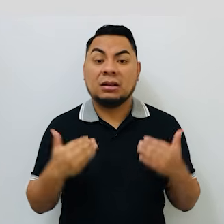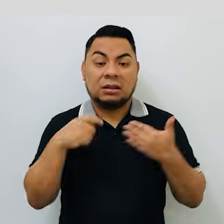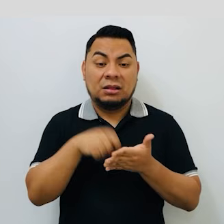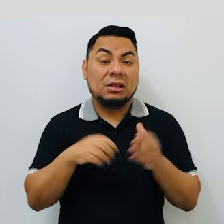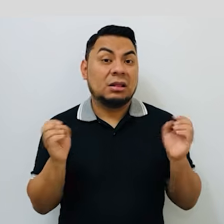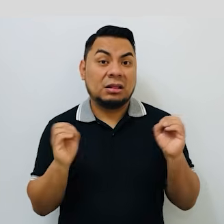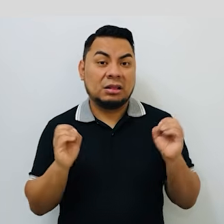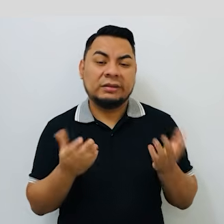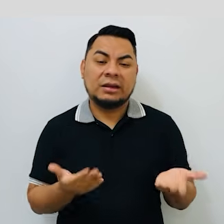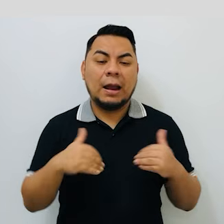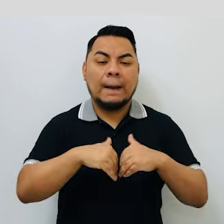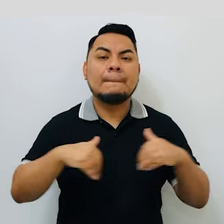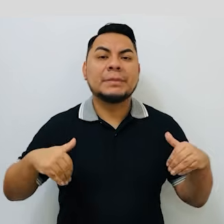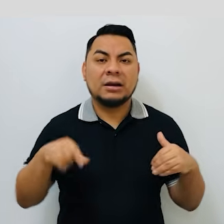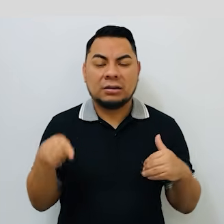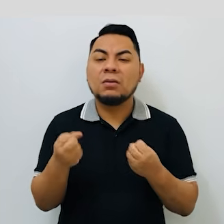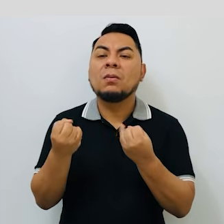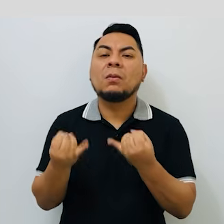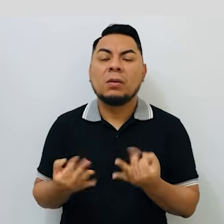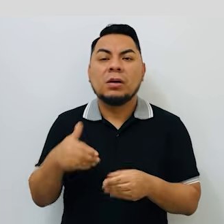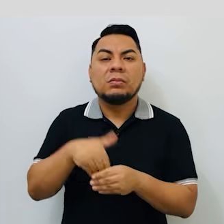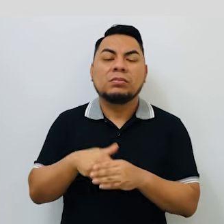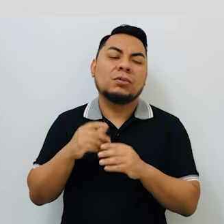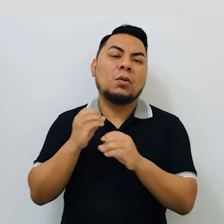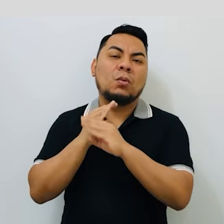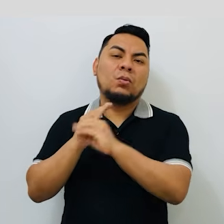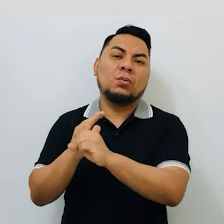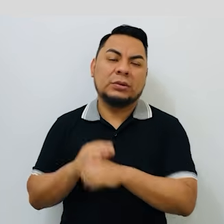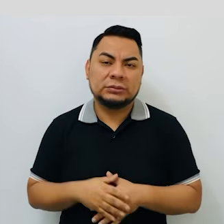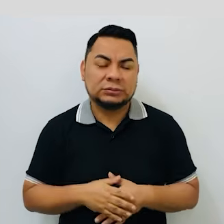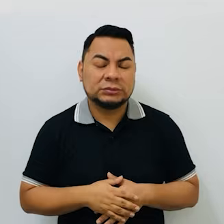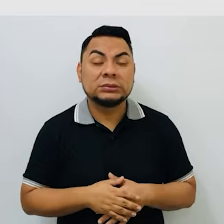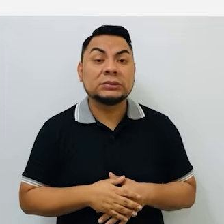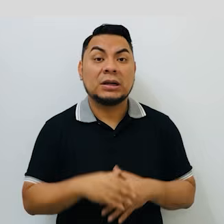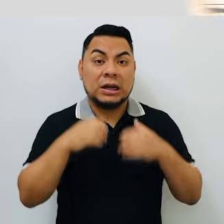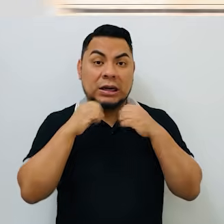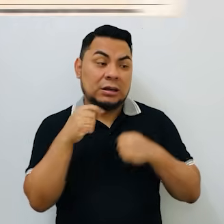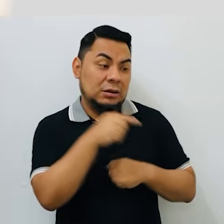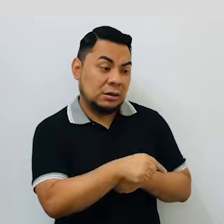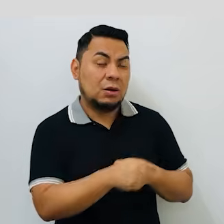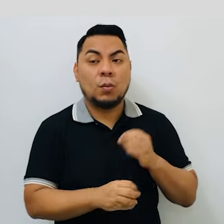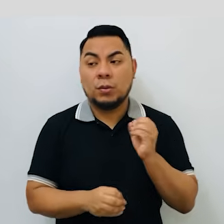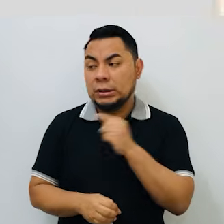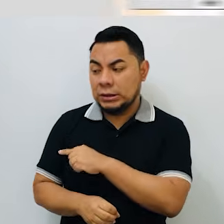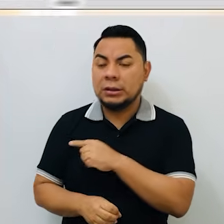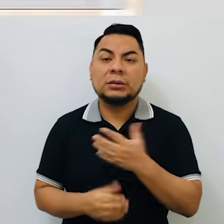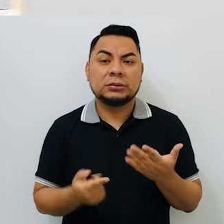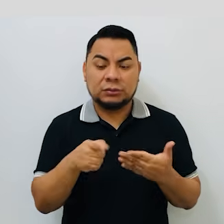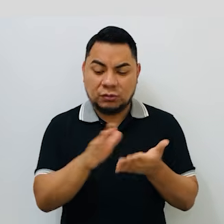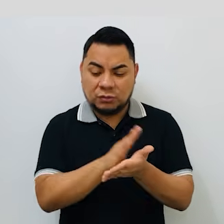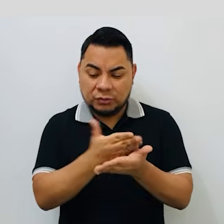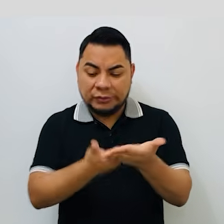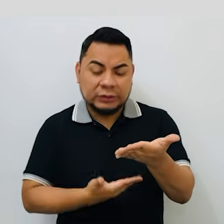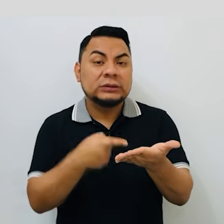Las que no tengan firma, las separan para que se cuenten como votos nulos. La secretaria o el secretario